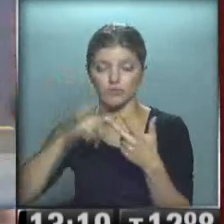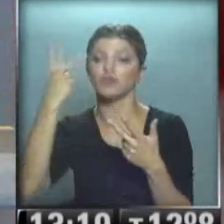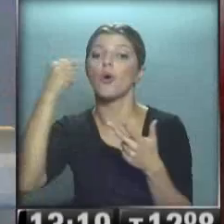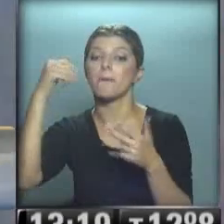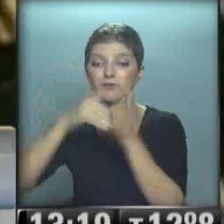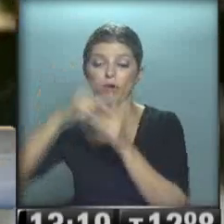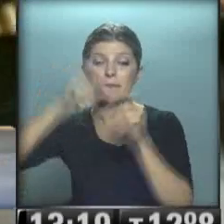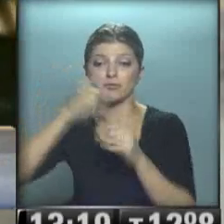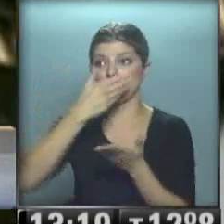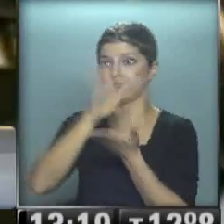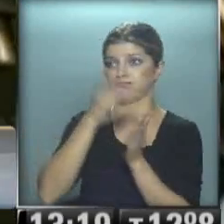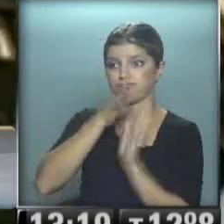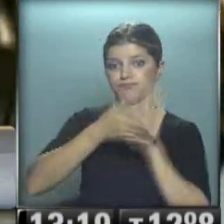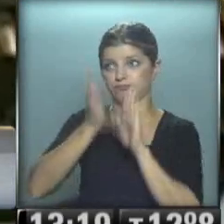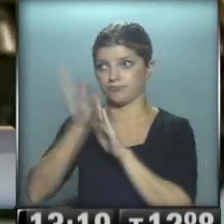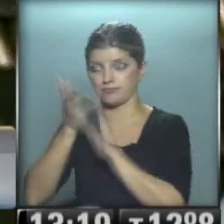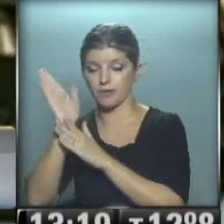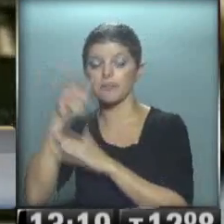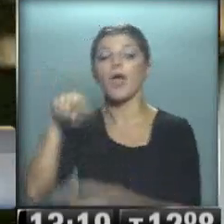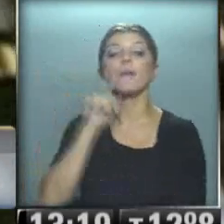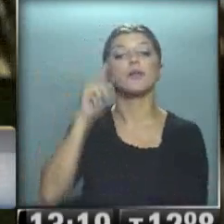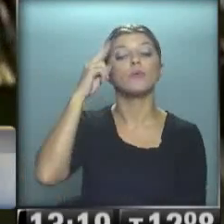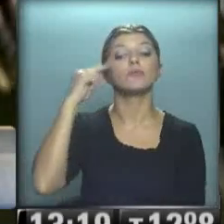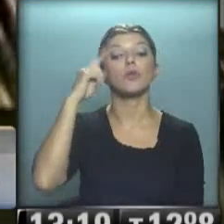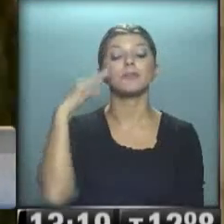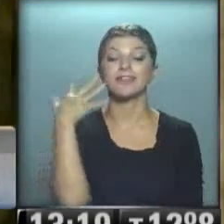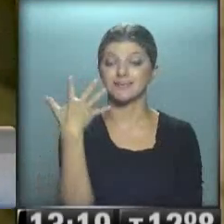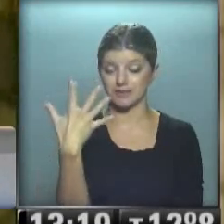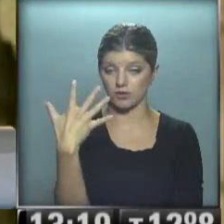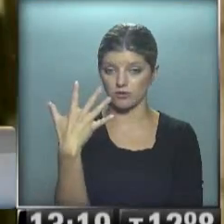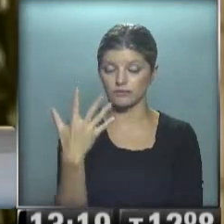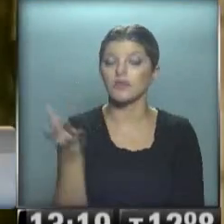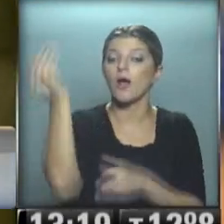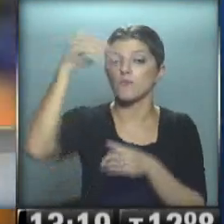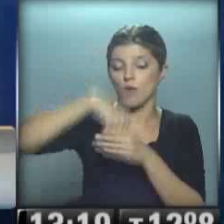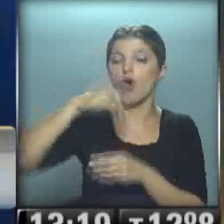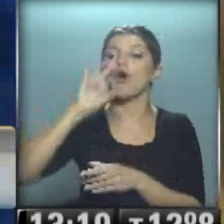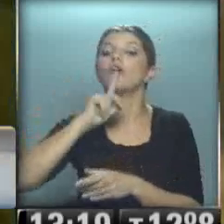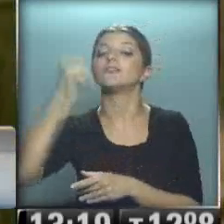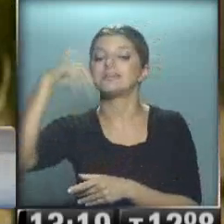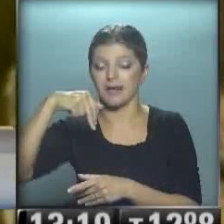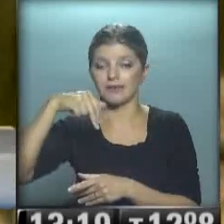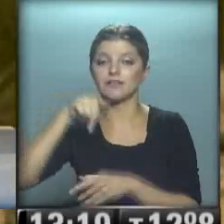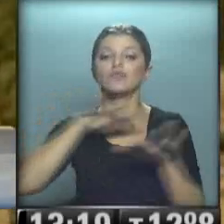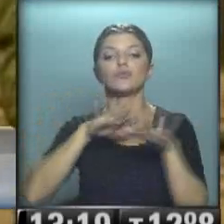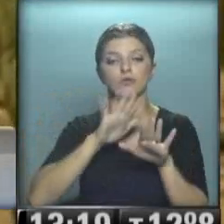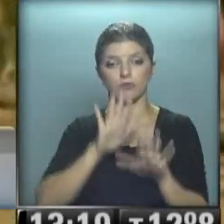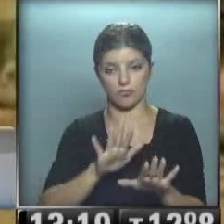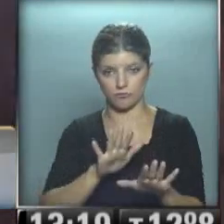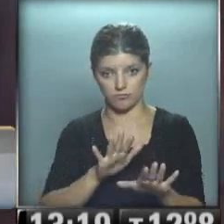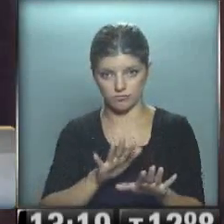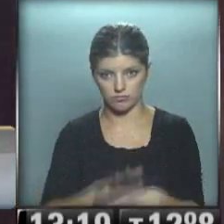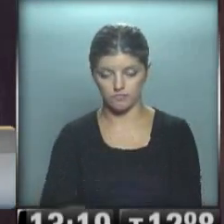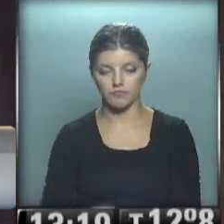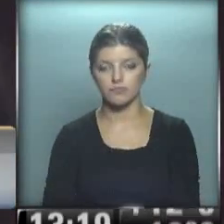desplazados. En 1995, la participación de la OTAN internacionalizó el conflicto.